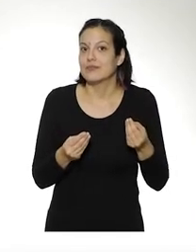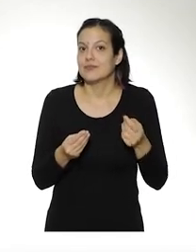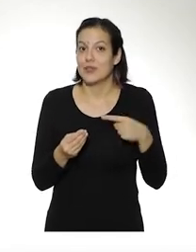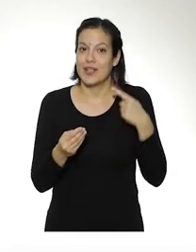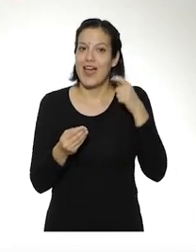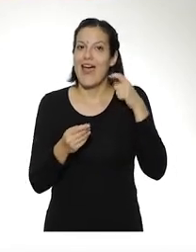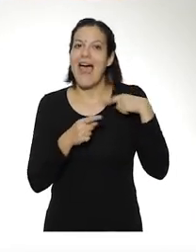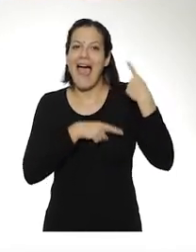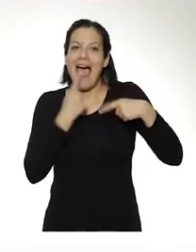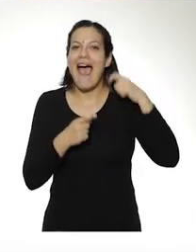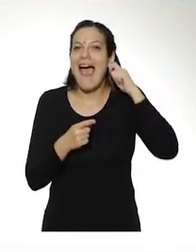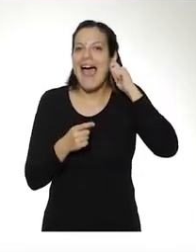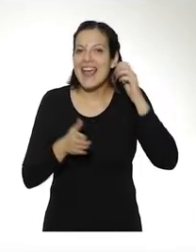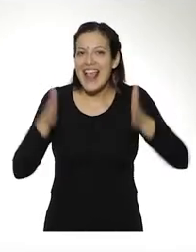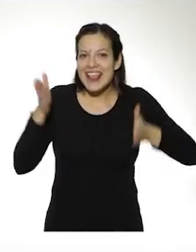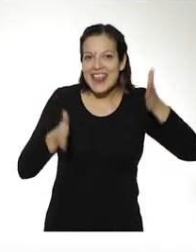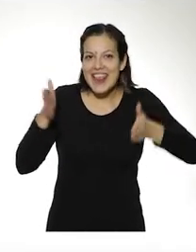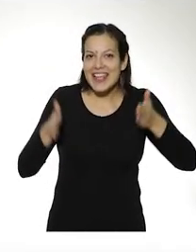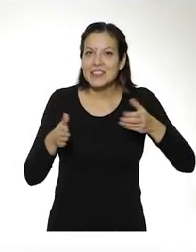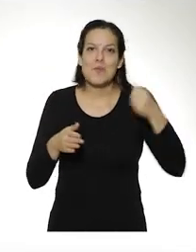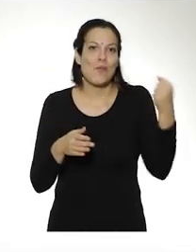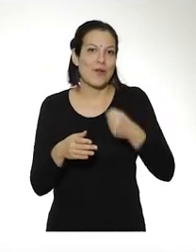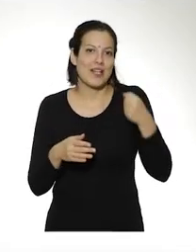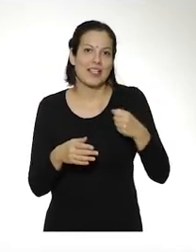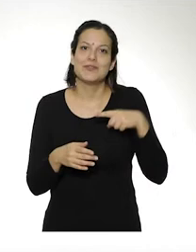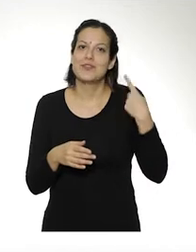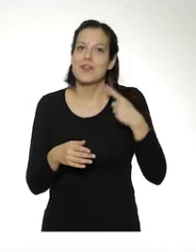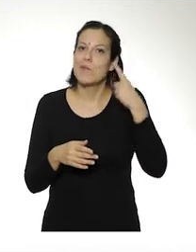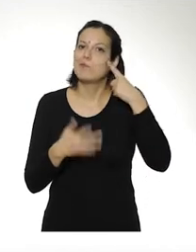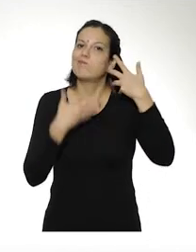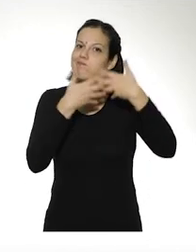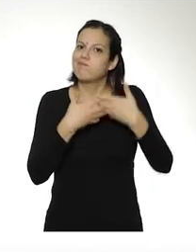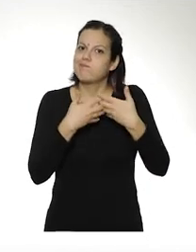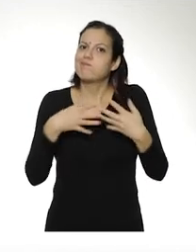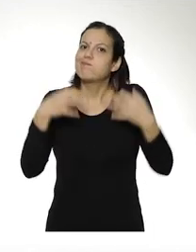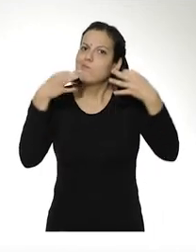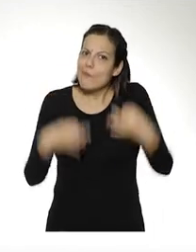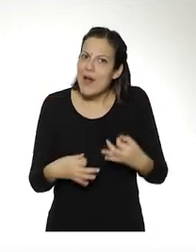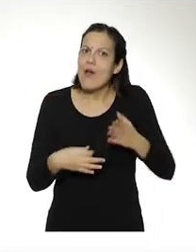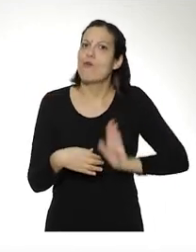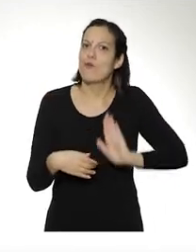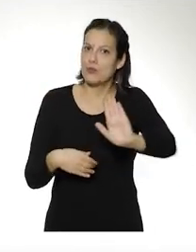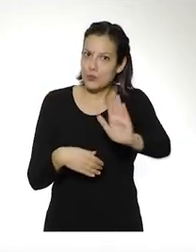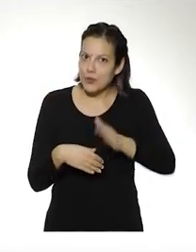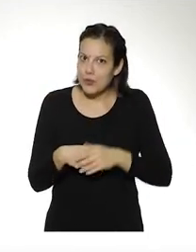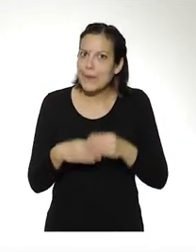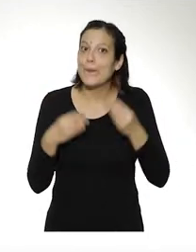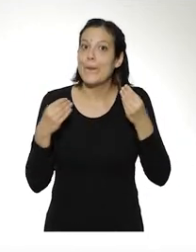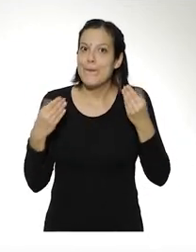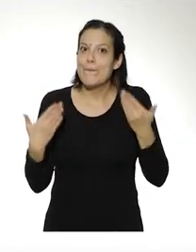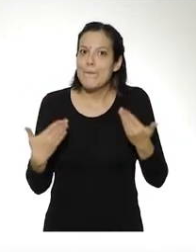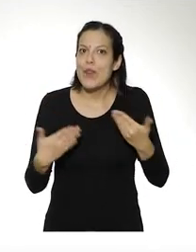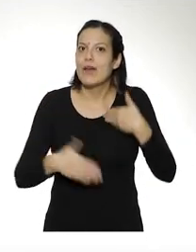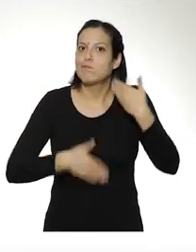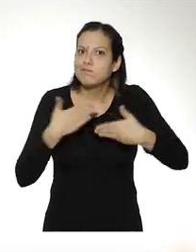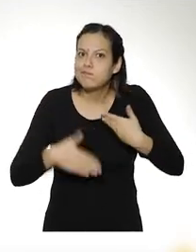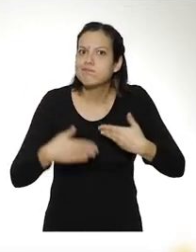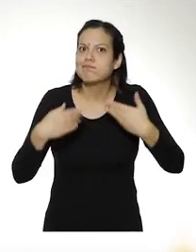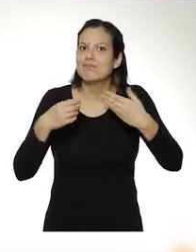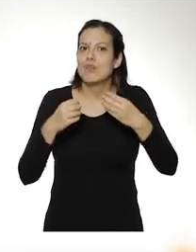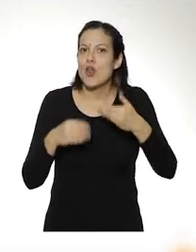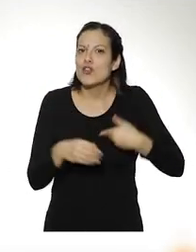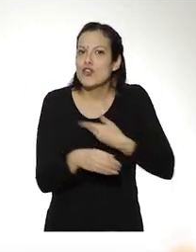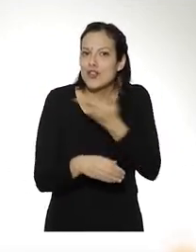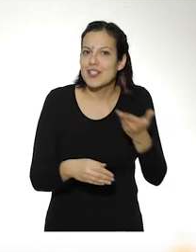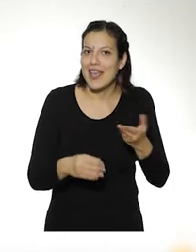como generación, digamos, es importante que desarrollemos un pensamiento crítico y analítico para el futuro, para poder desarrollar una